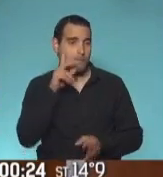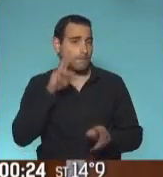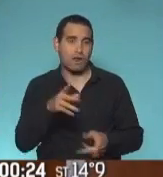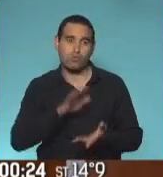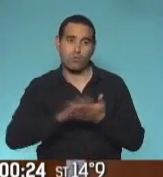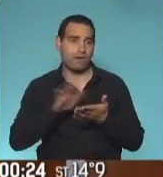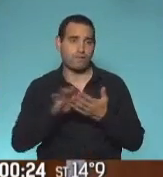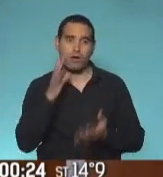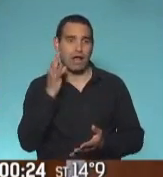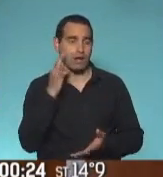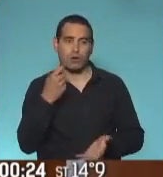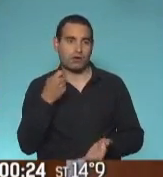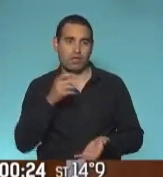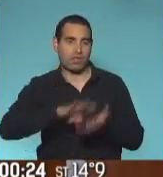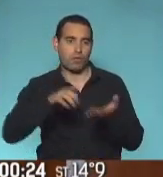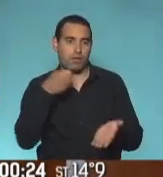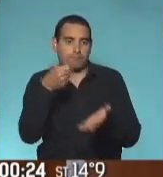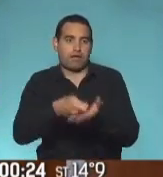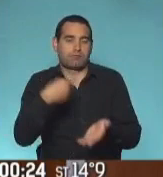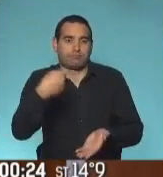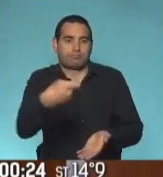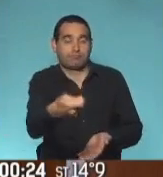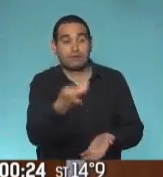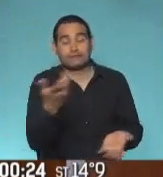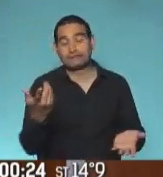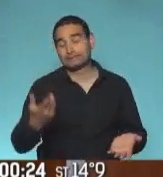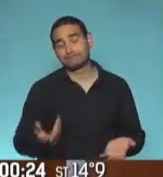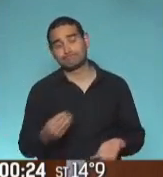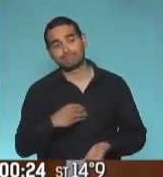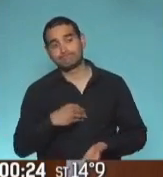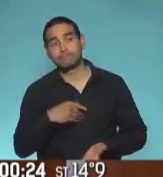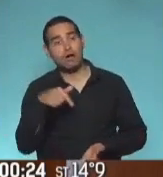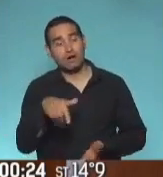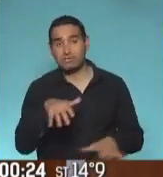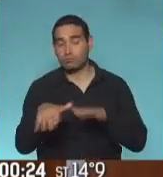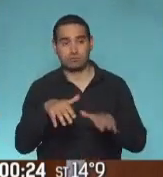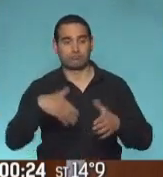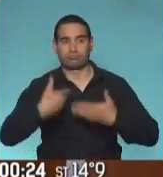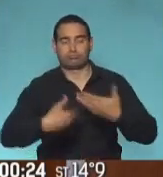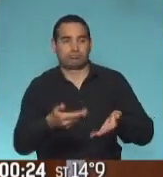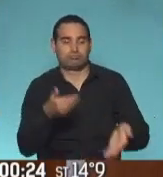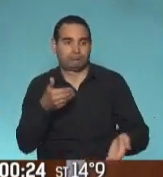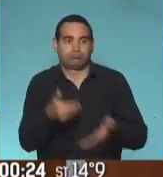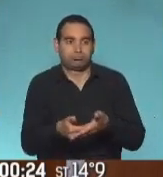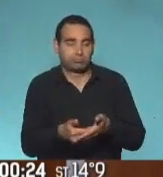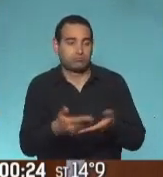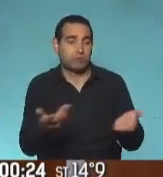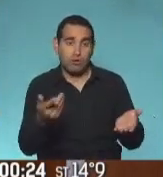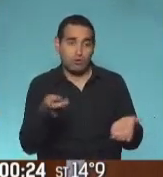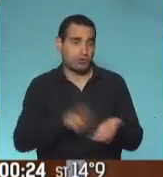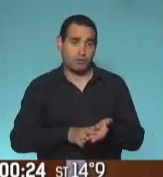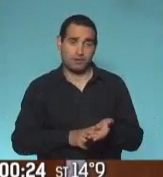estrategia de repago de la deuda. Bueno, lamentablemente esta situación se aceleró porque, bueno, otra